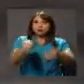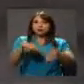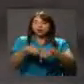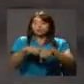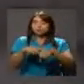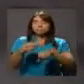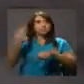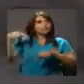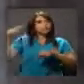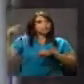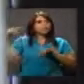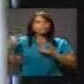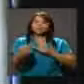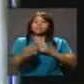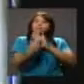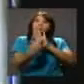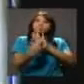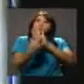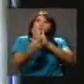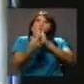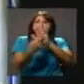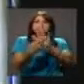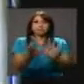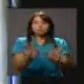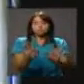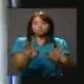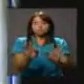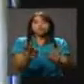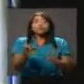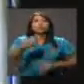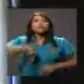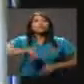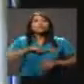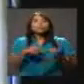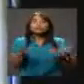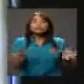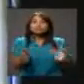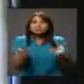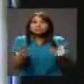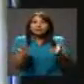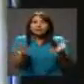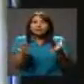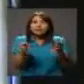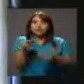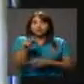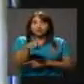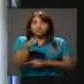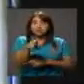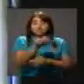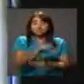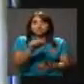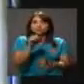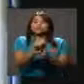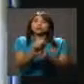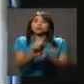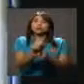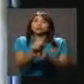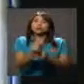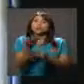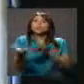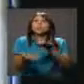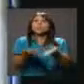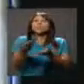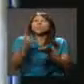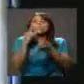dejó de reivindicarlo nosotros estimularíamos a que eso coadyuve a